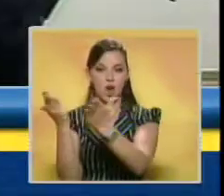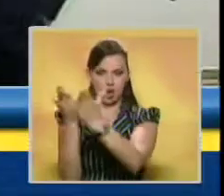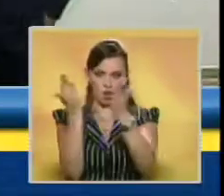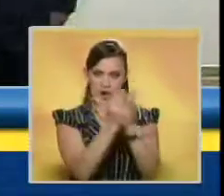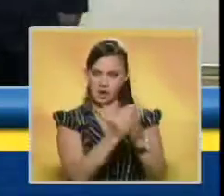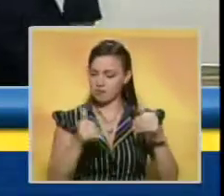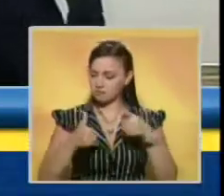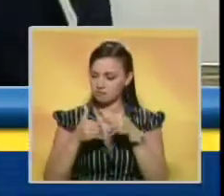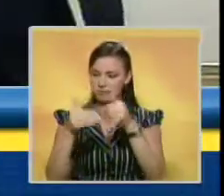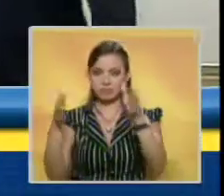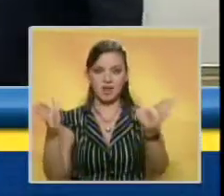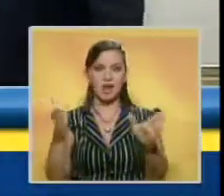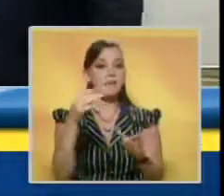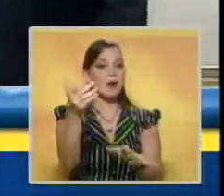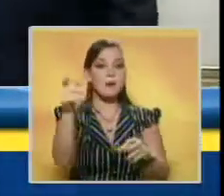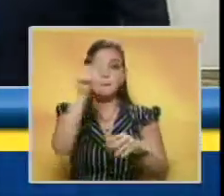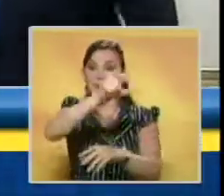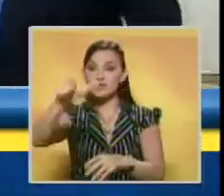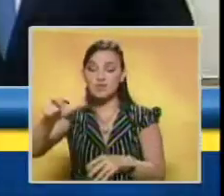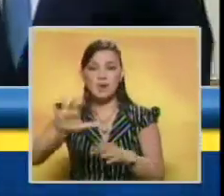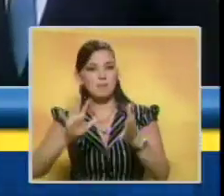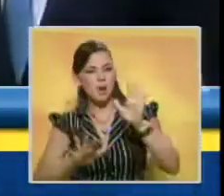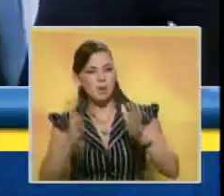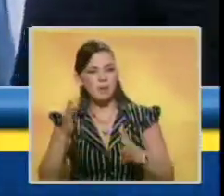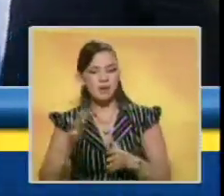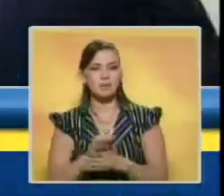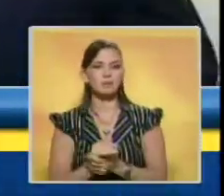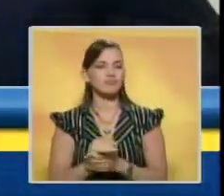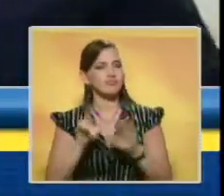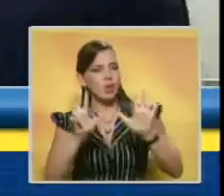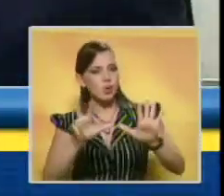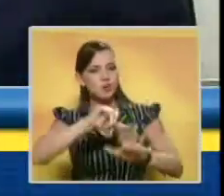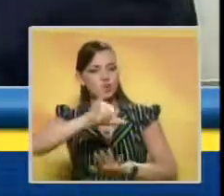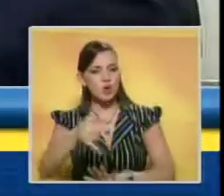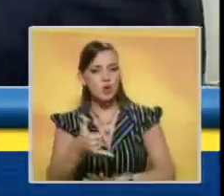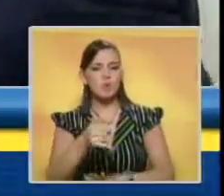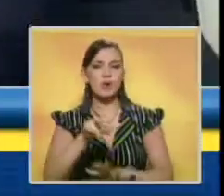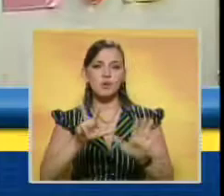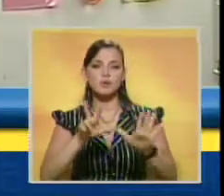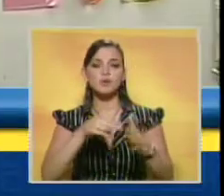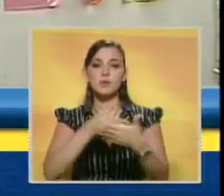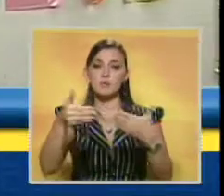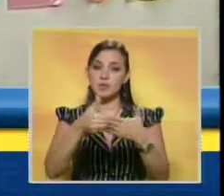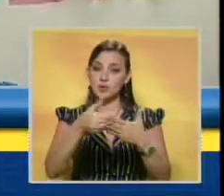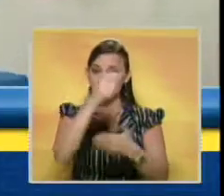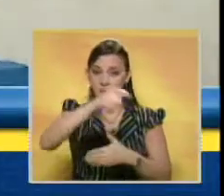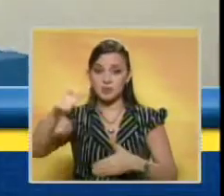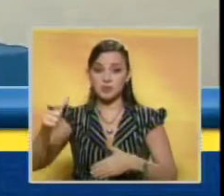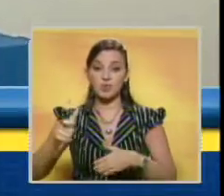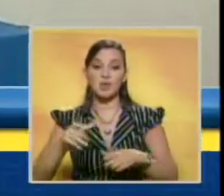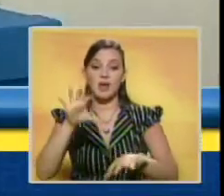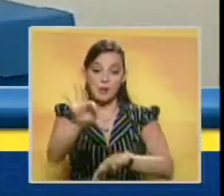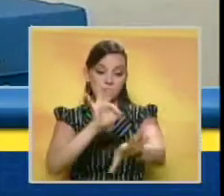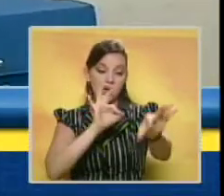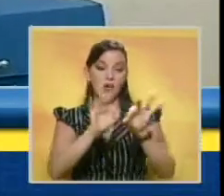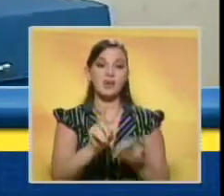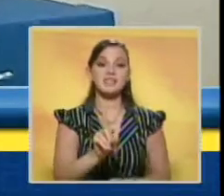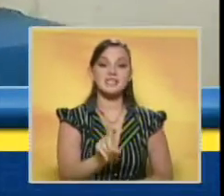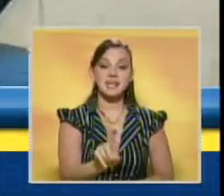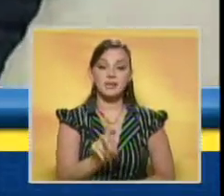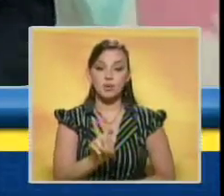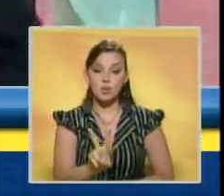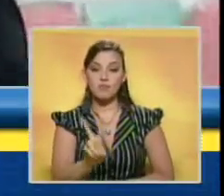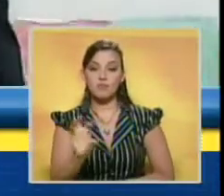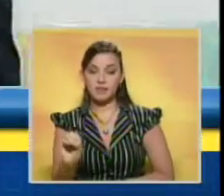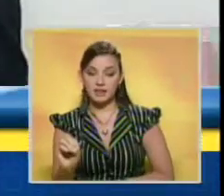fueron habilitados para que un estimado de 5,8 millones de electores también elijan a 120 diputados.